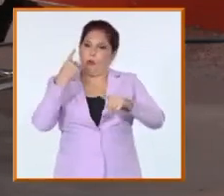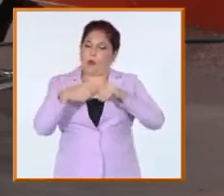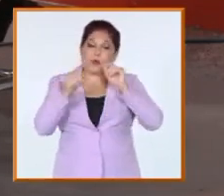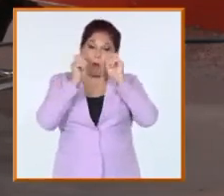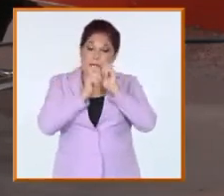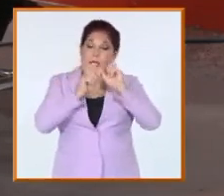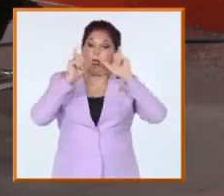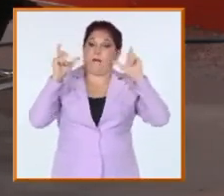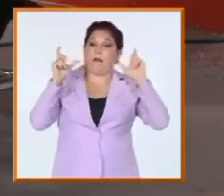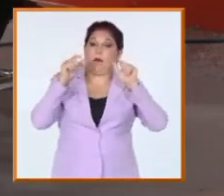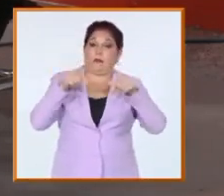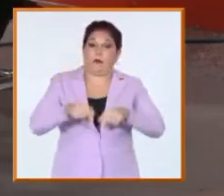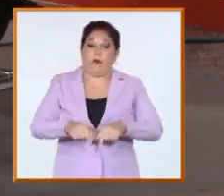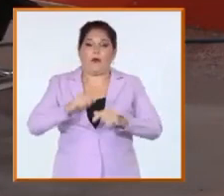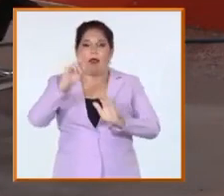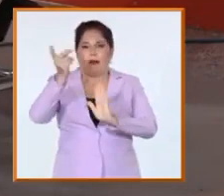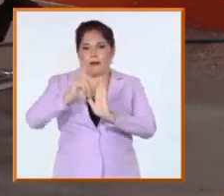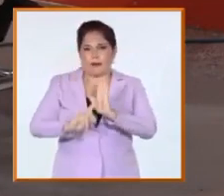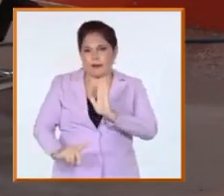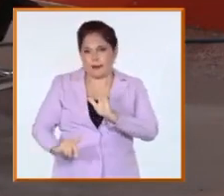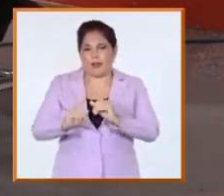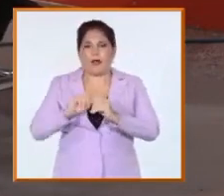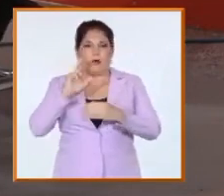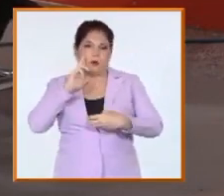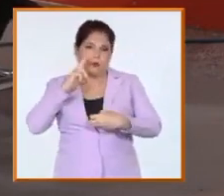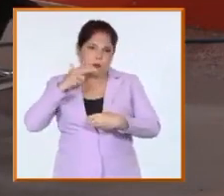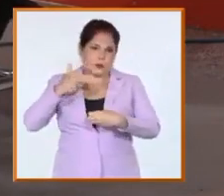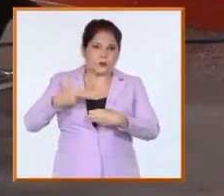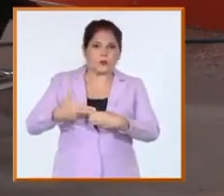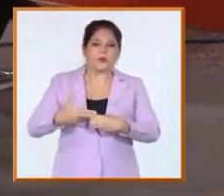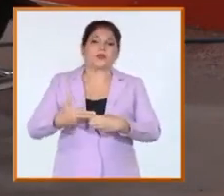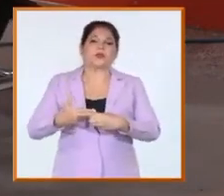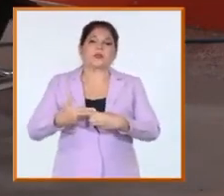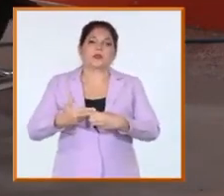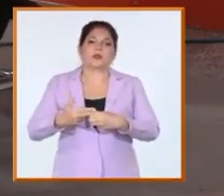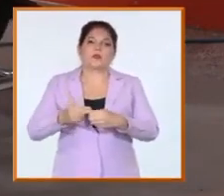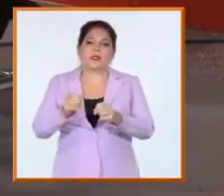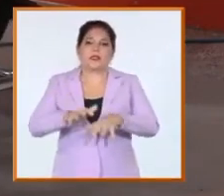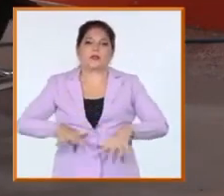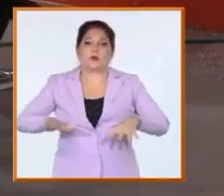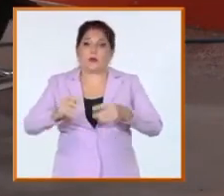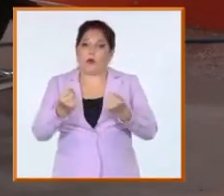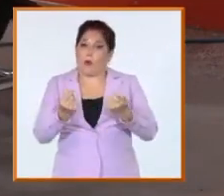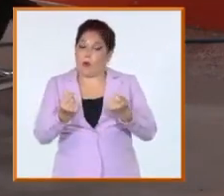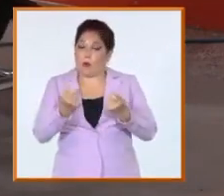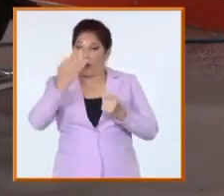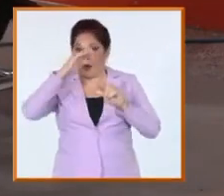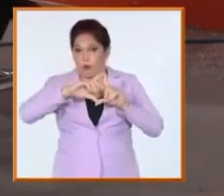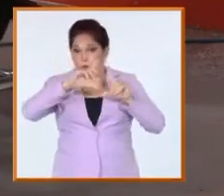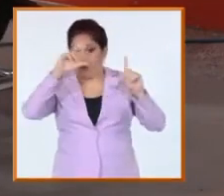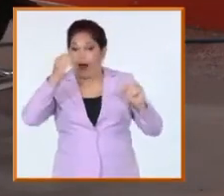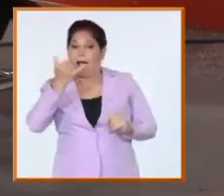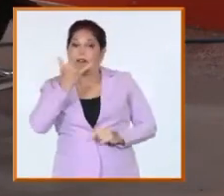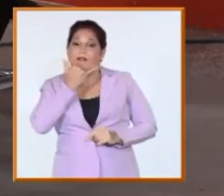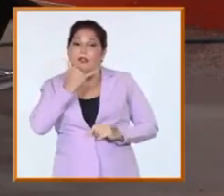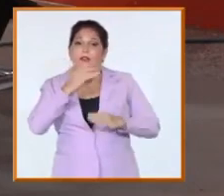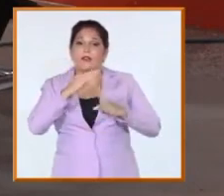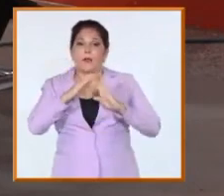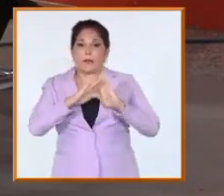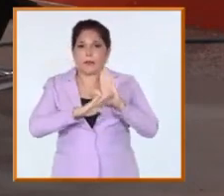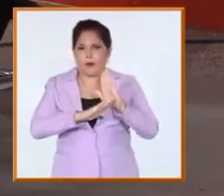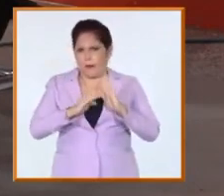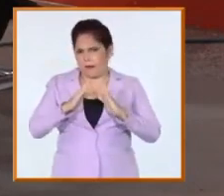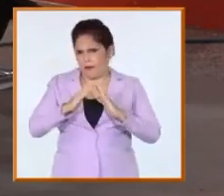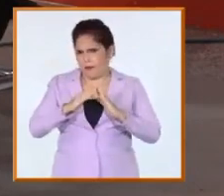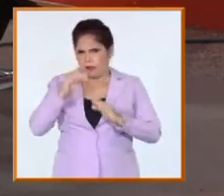ha tenido el tema energético los combustible la Constitución financiera de todas maneras impactado en el programa de la vivienda decir aunque